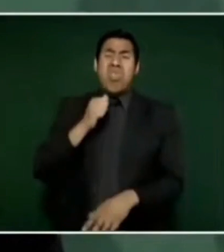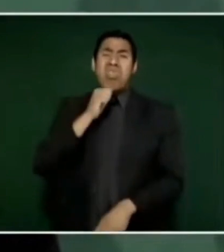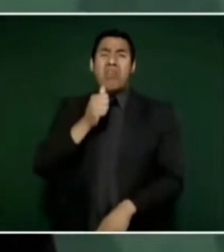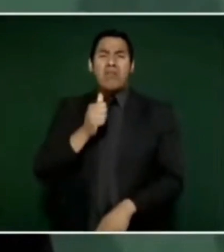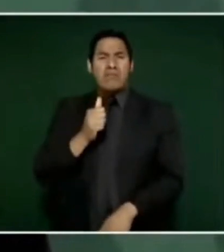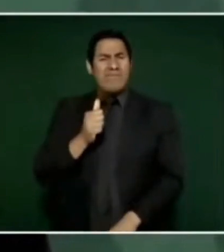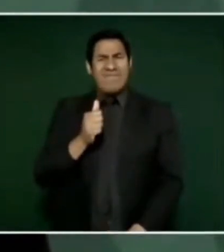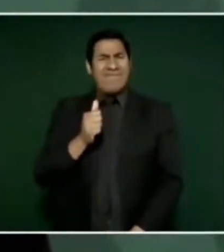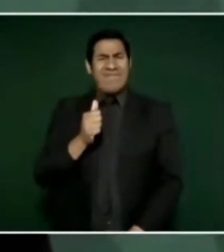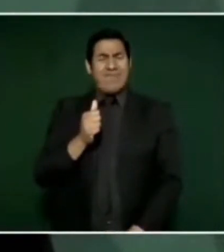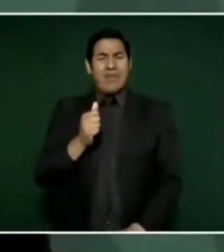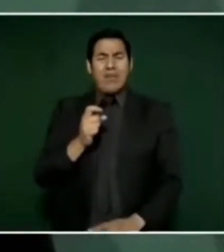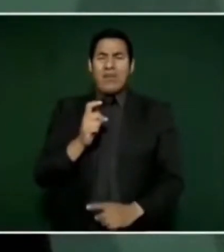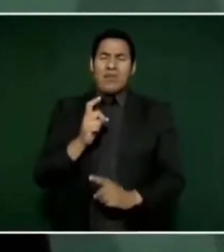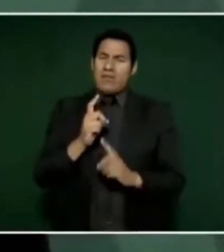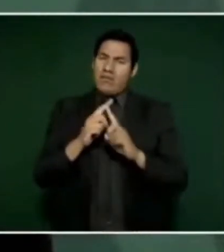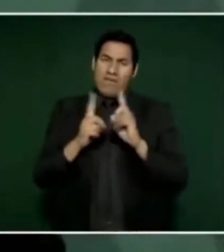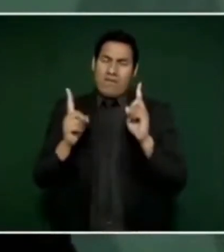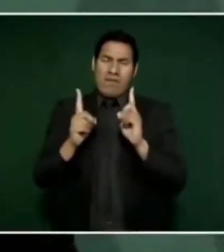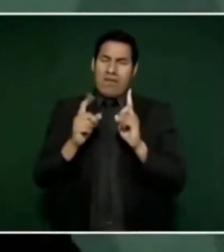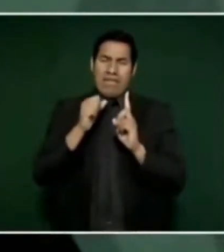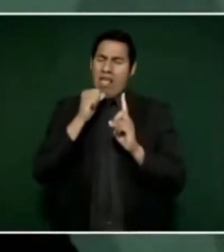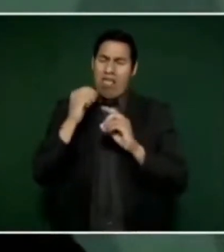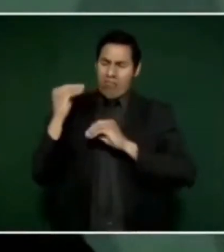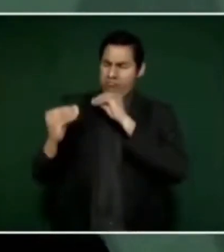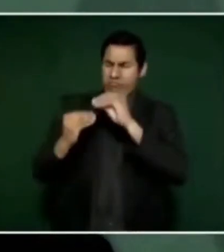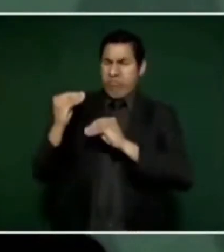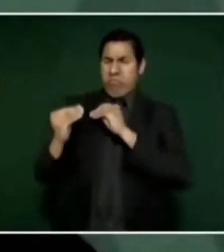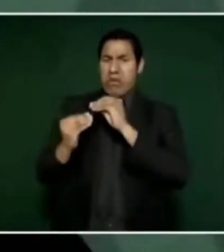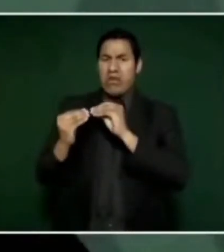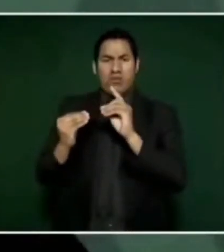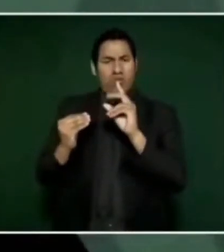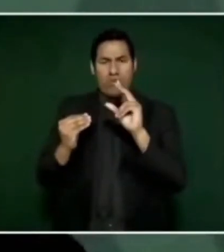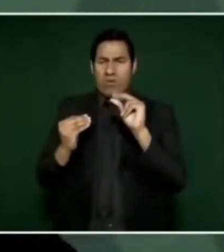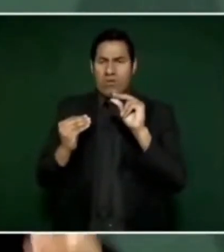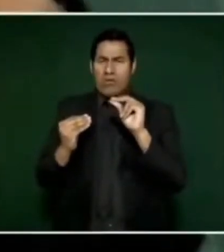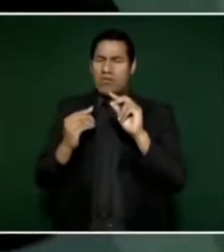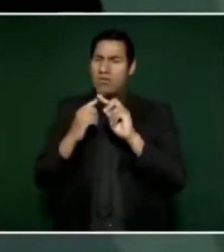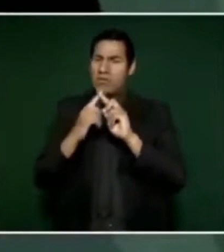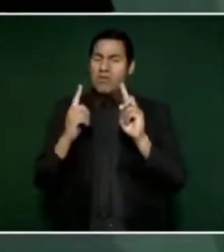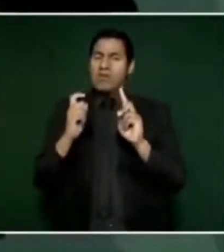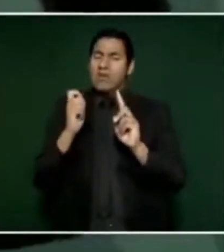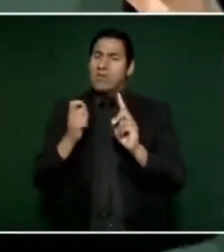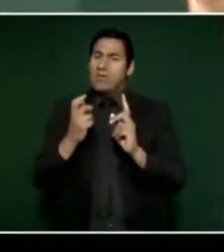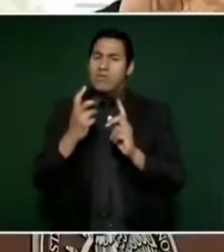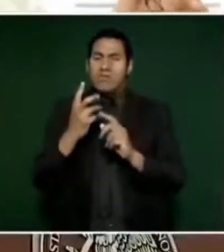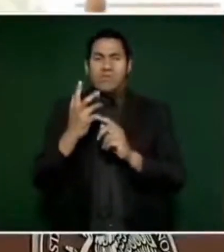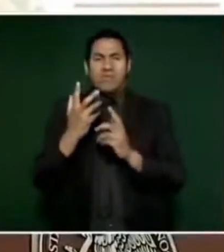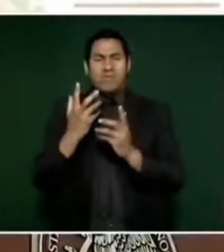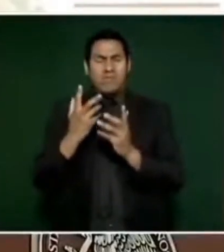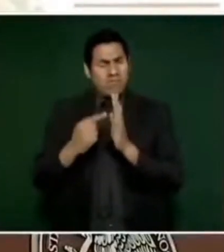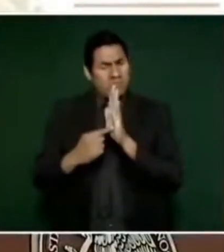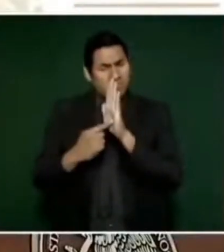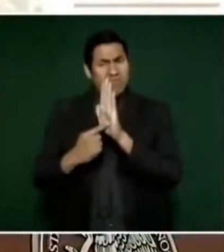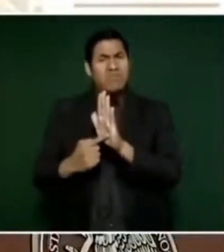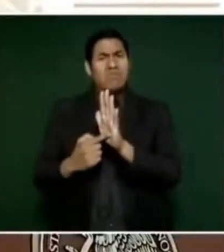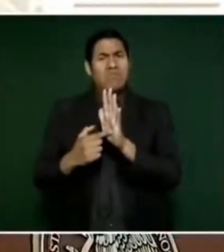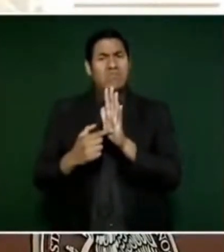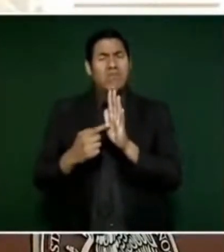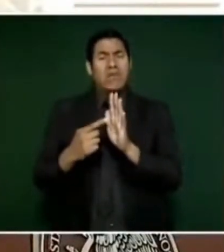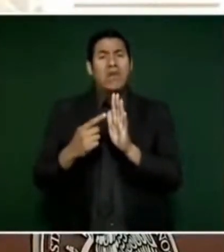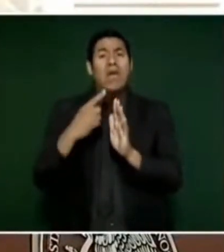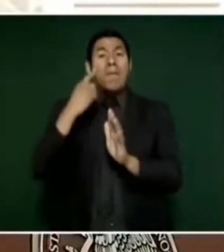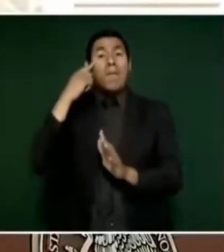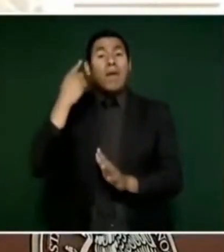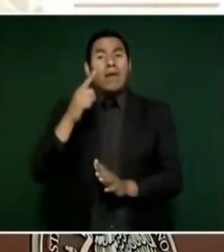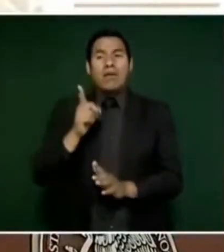Y no es para pelearnos, es nada más. Y para que no haya